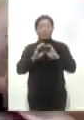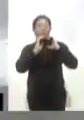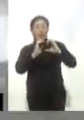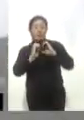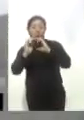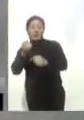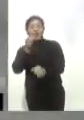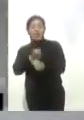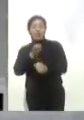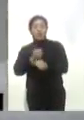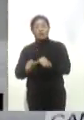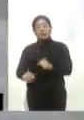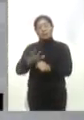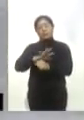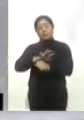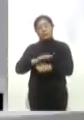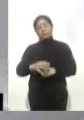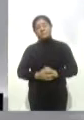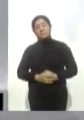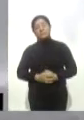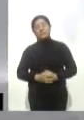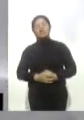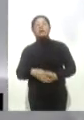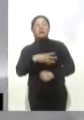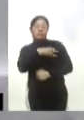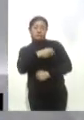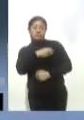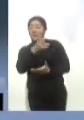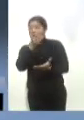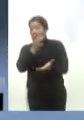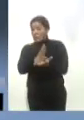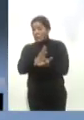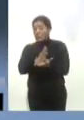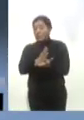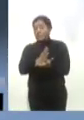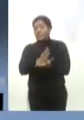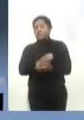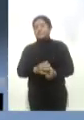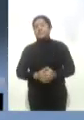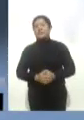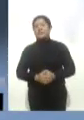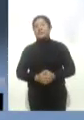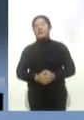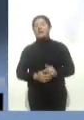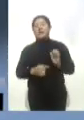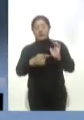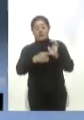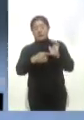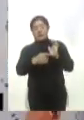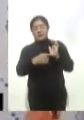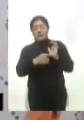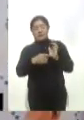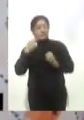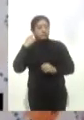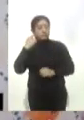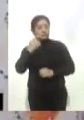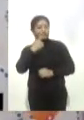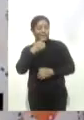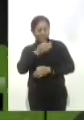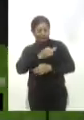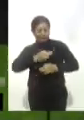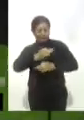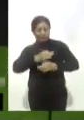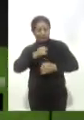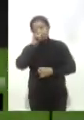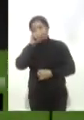ante el COVID-19, lactancia materna exclusiva y complementaria, tamiz metabólico y auditivo, así como el uso